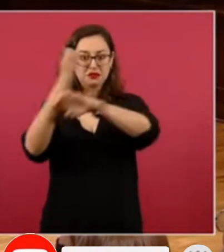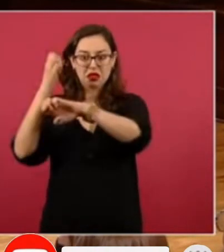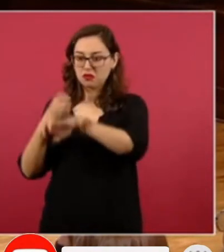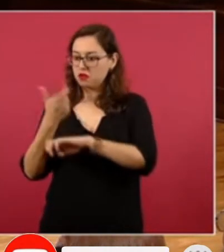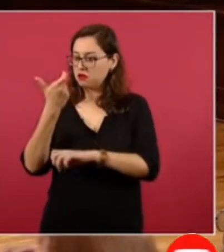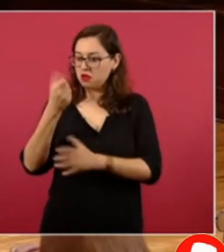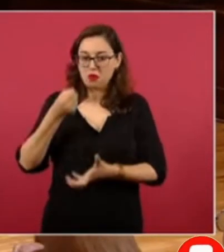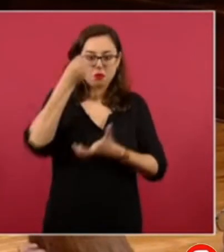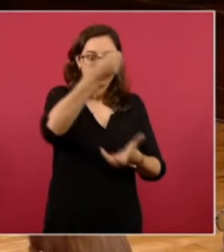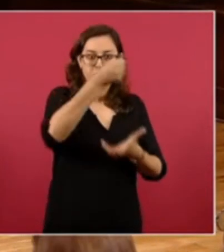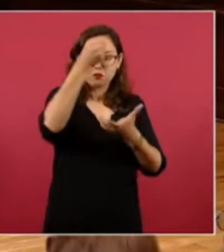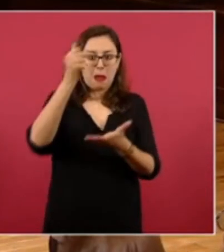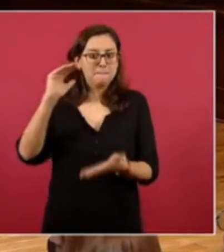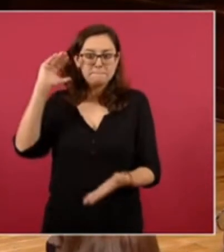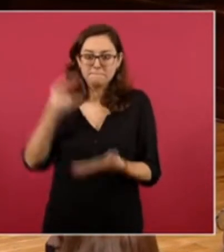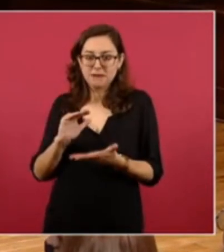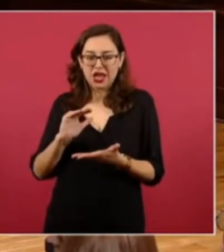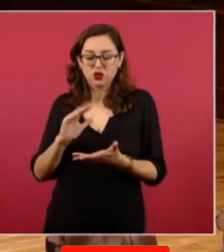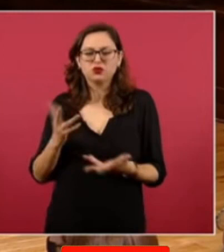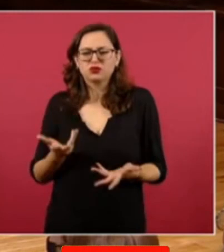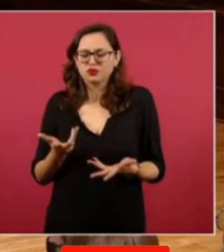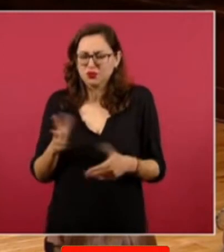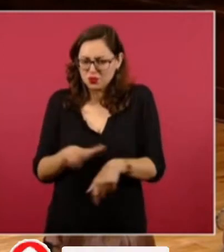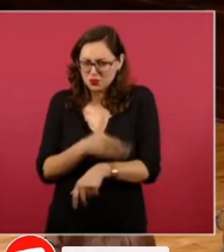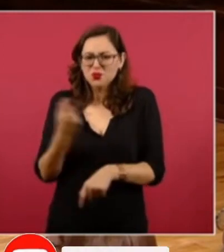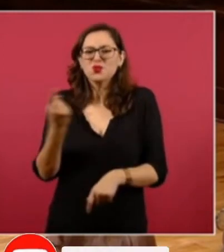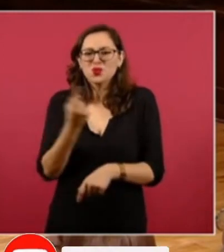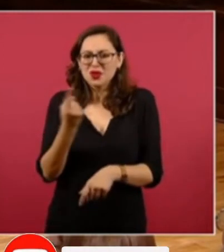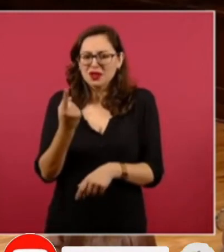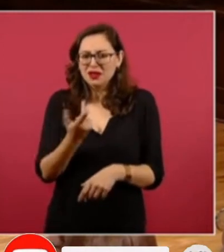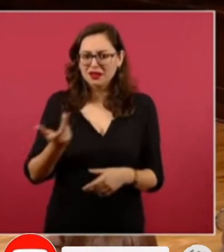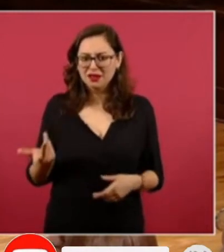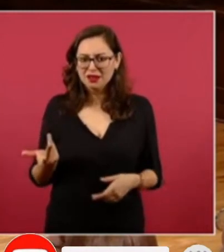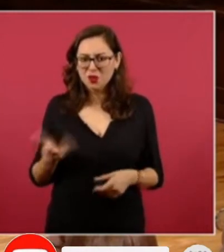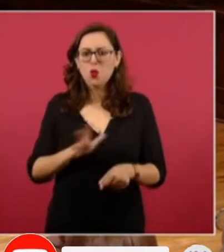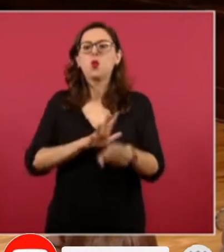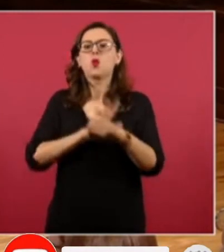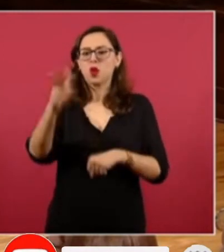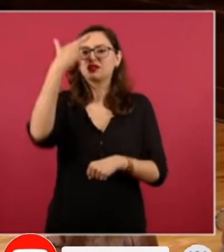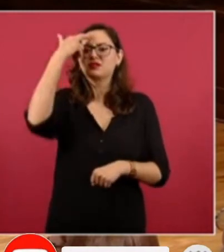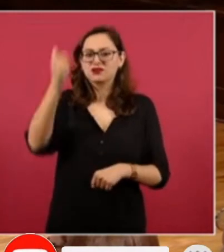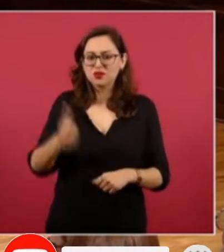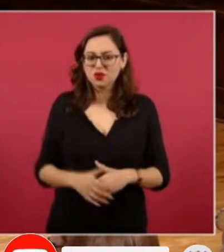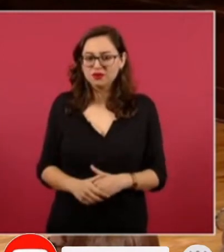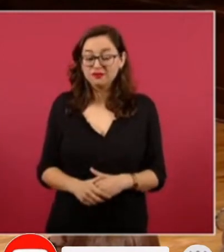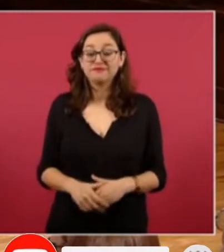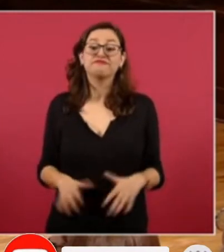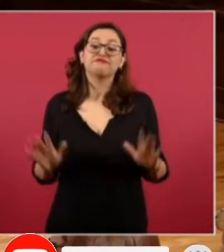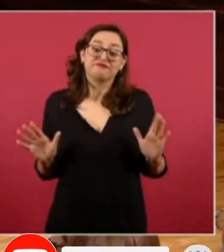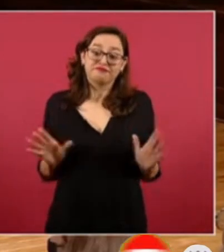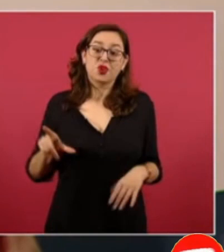país, porque el gobierno federal había decidido